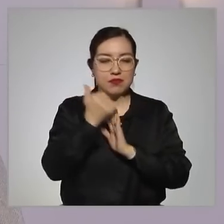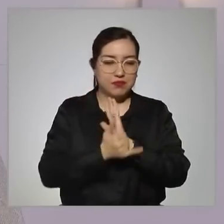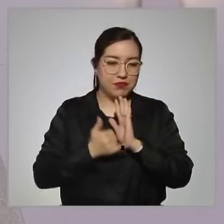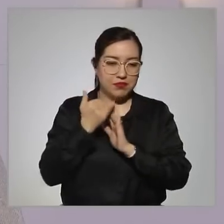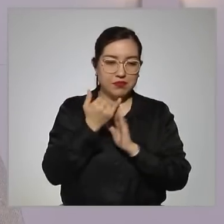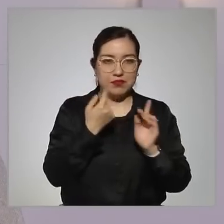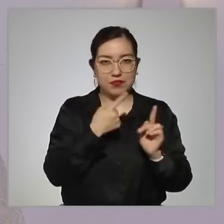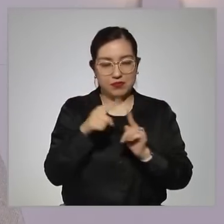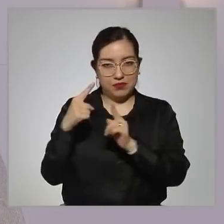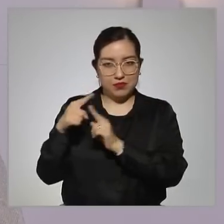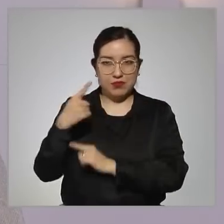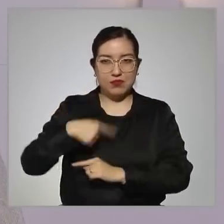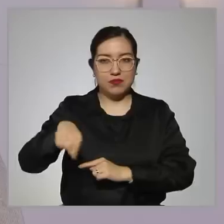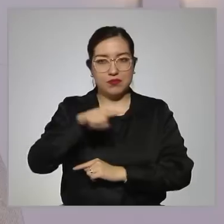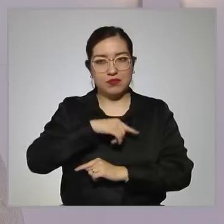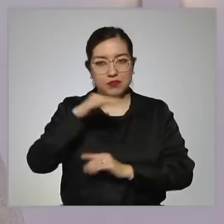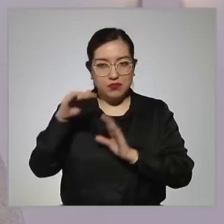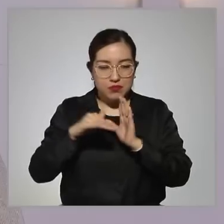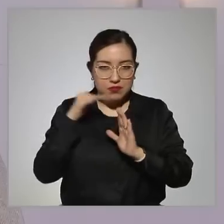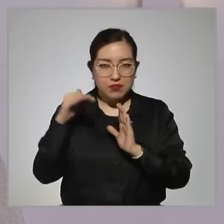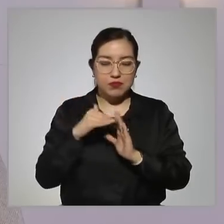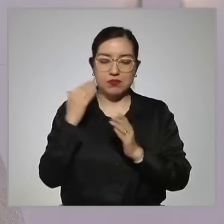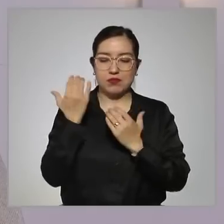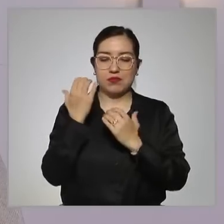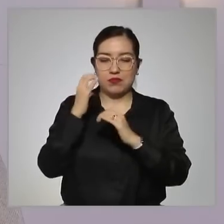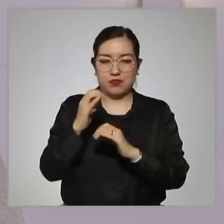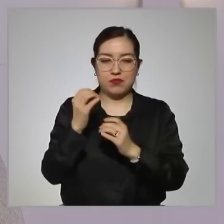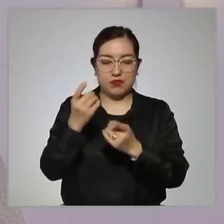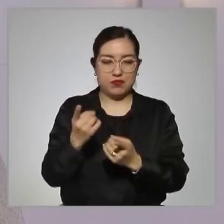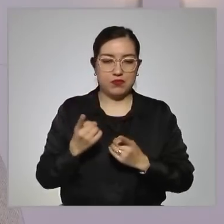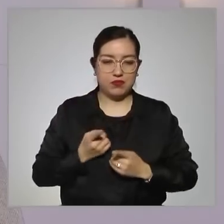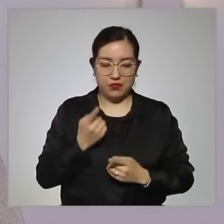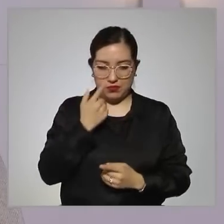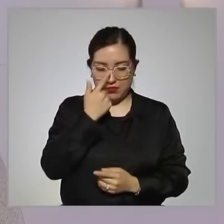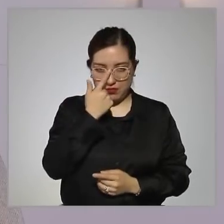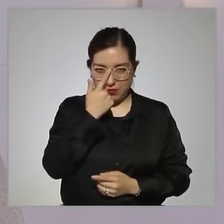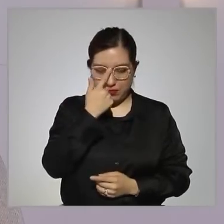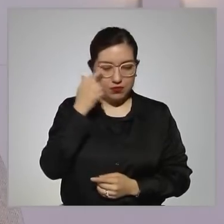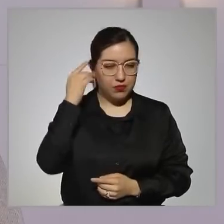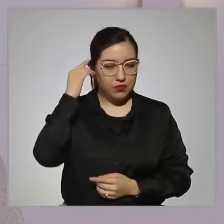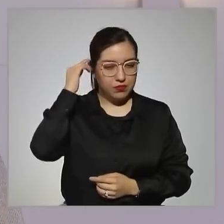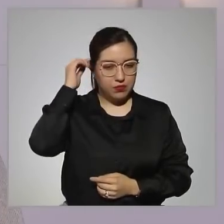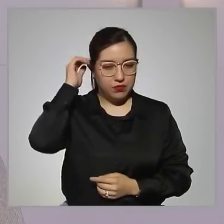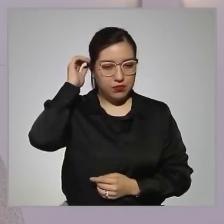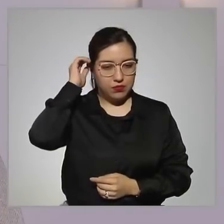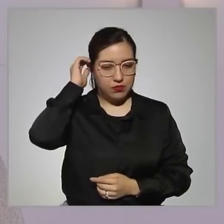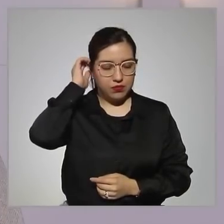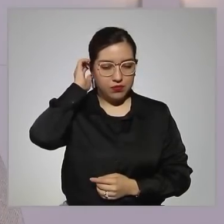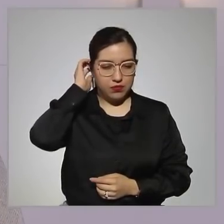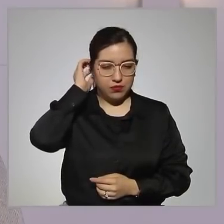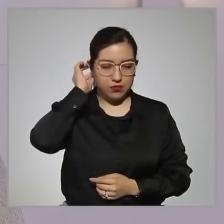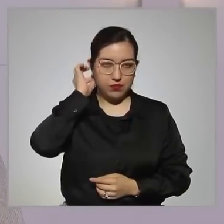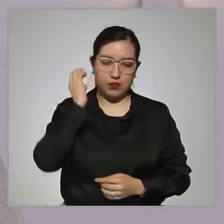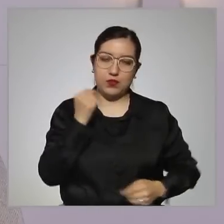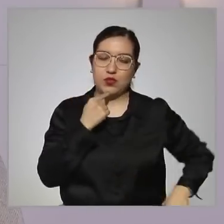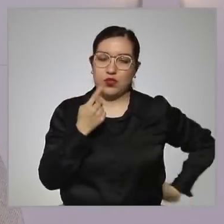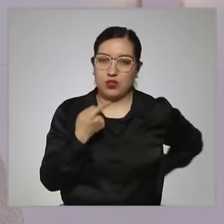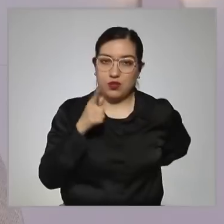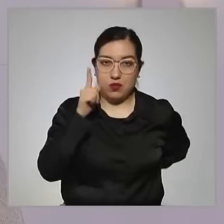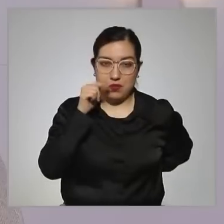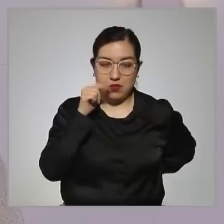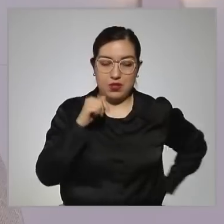y por todos los comentarios que nos han dado. Les quiero decir que no se vayan a perder el programa del día de